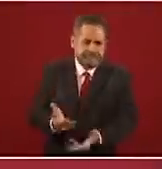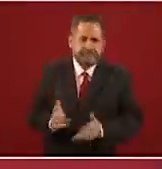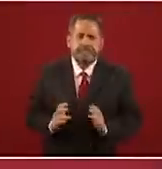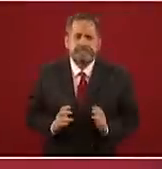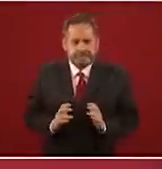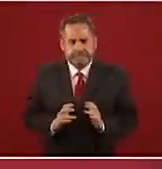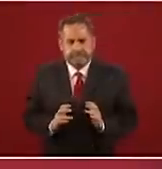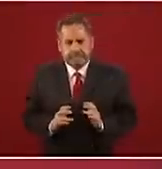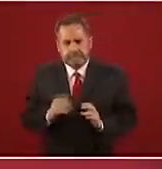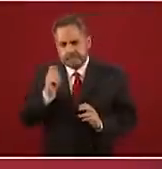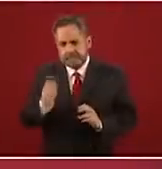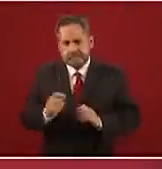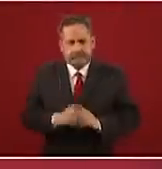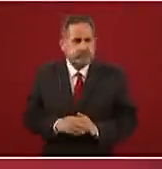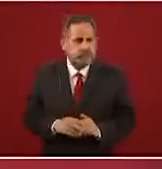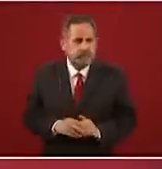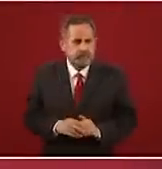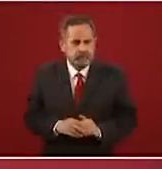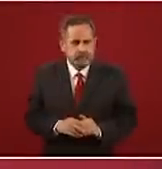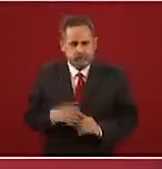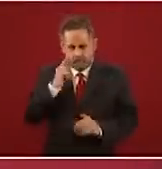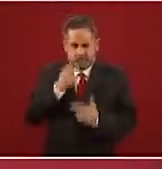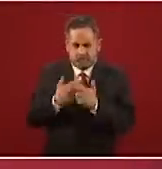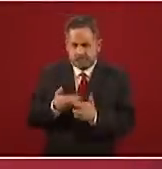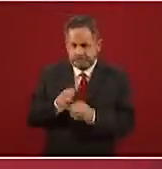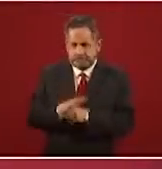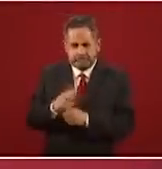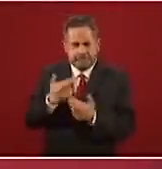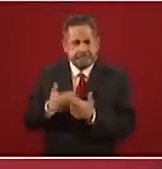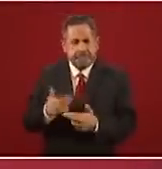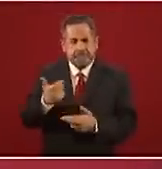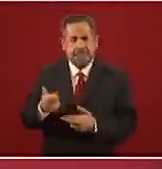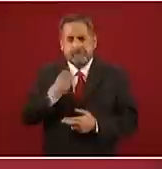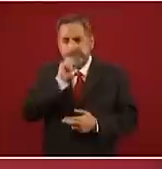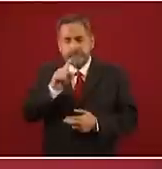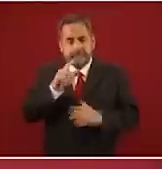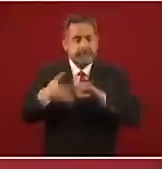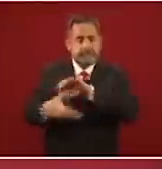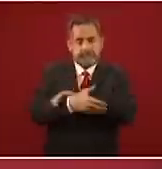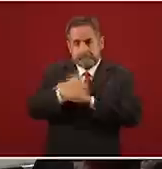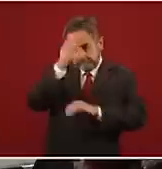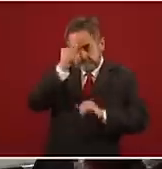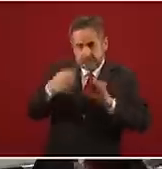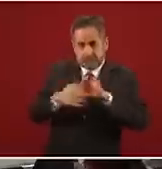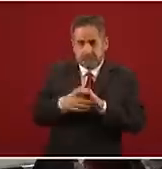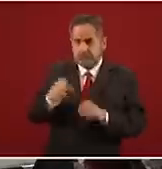Y tenemos los recursos y tenemos un convenio con la ONU